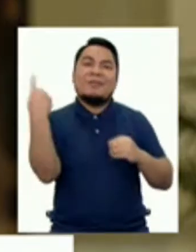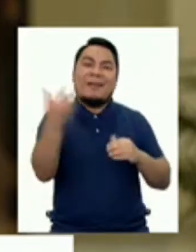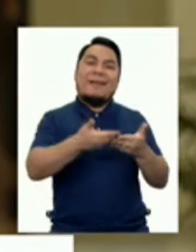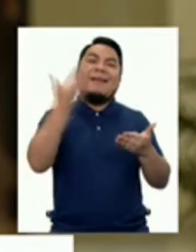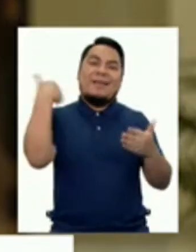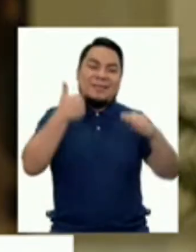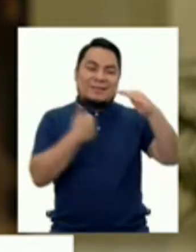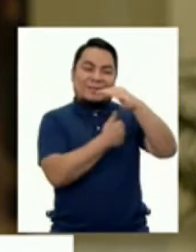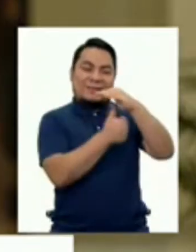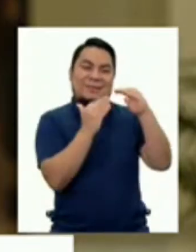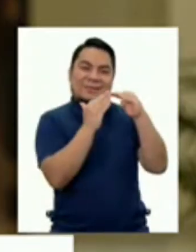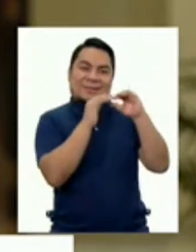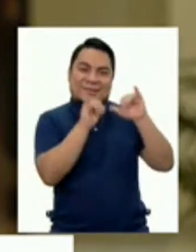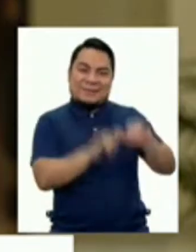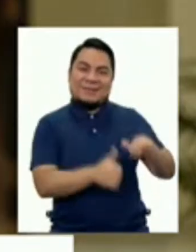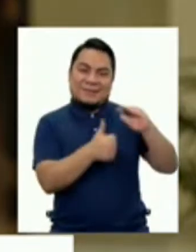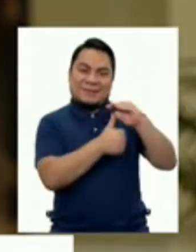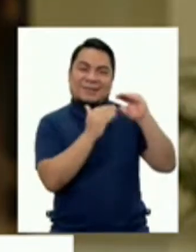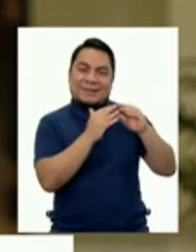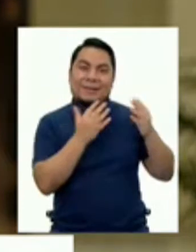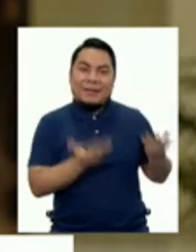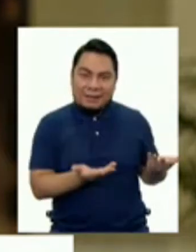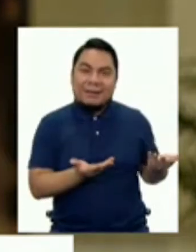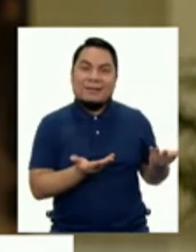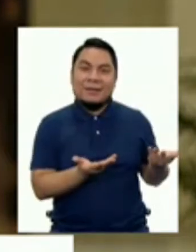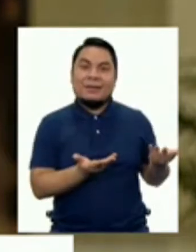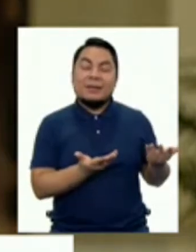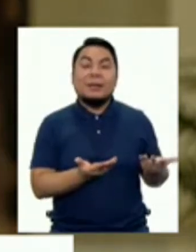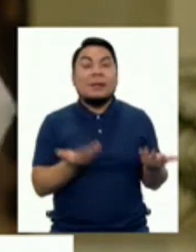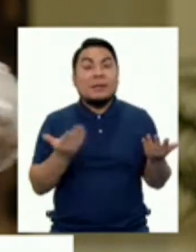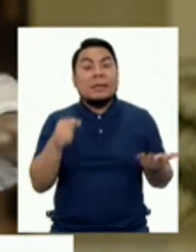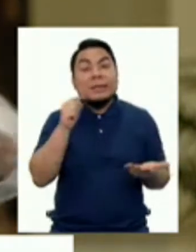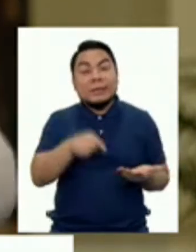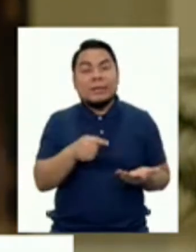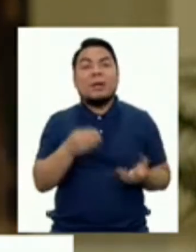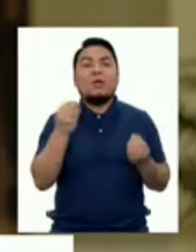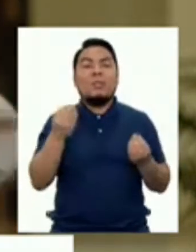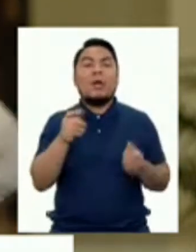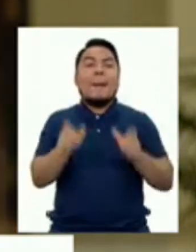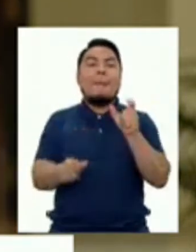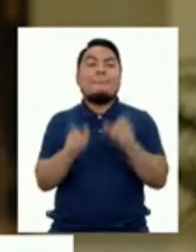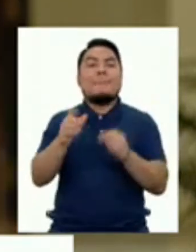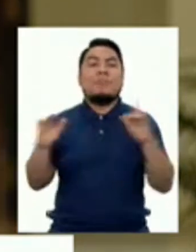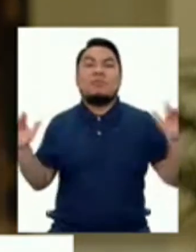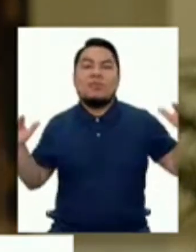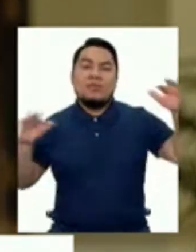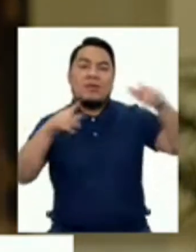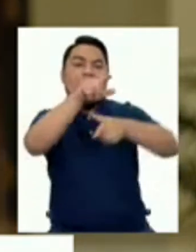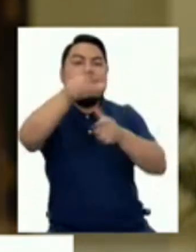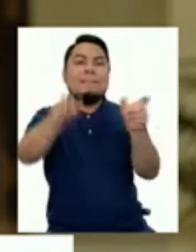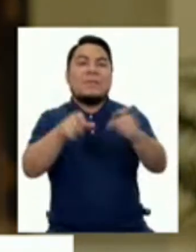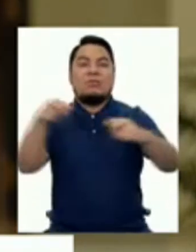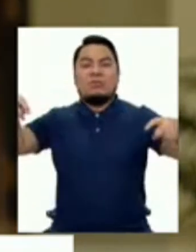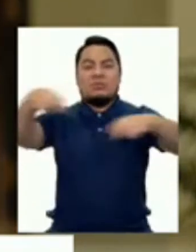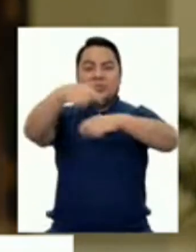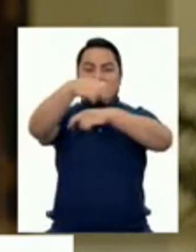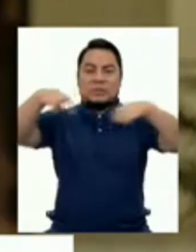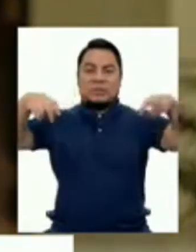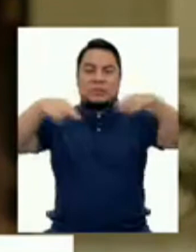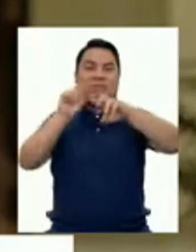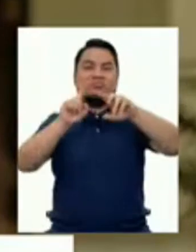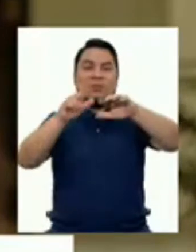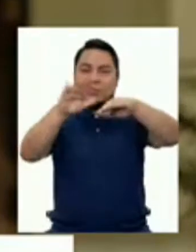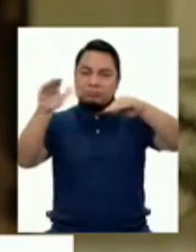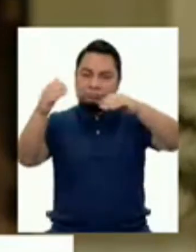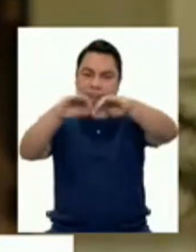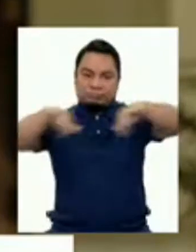cuarentena, al evitar el movimiento masivo de las personas, lo que ha